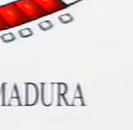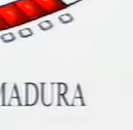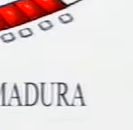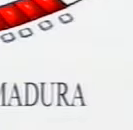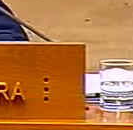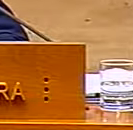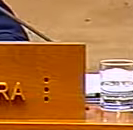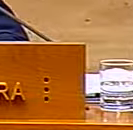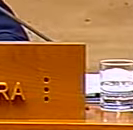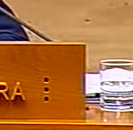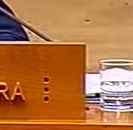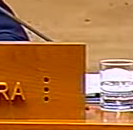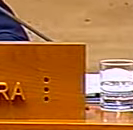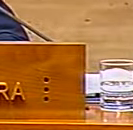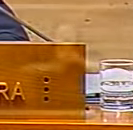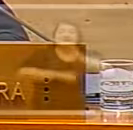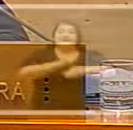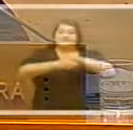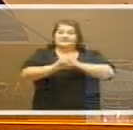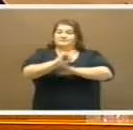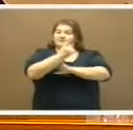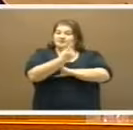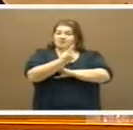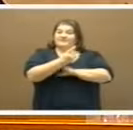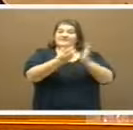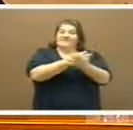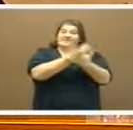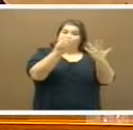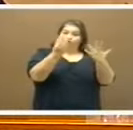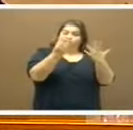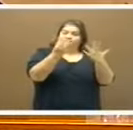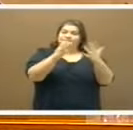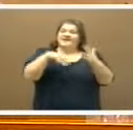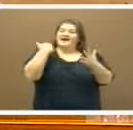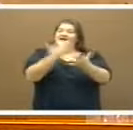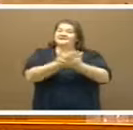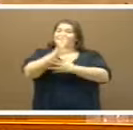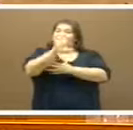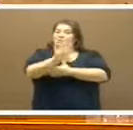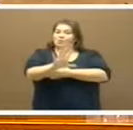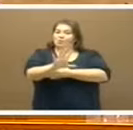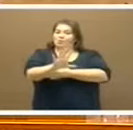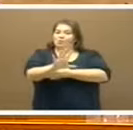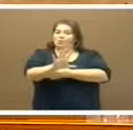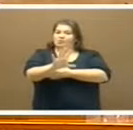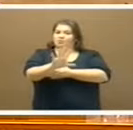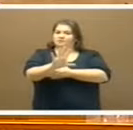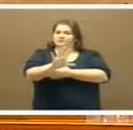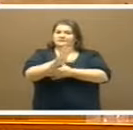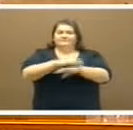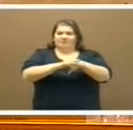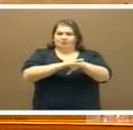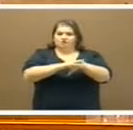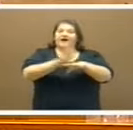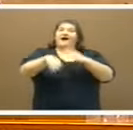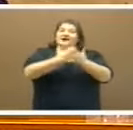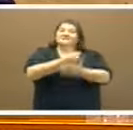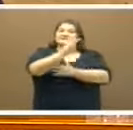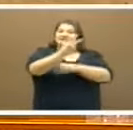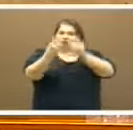y Regionalistas. Las enmiendas, en primer lugar, desde la 18 hasta la 50, perdón, hasta